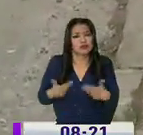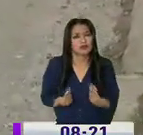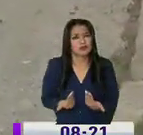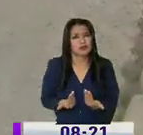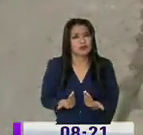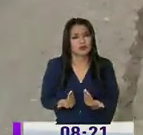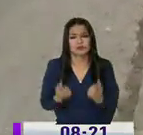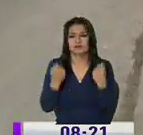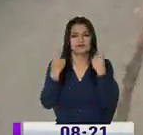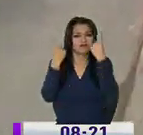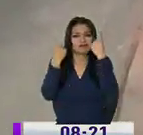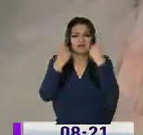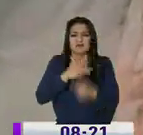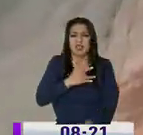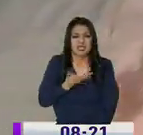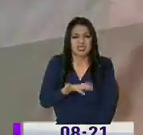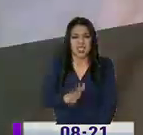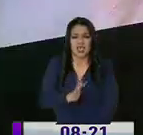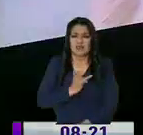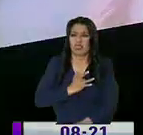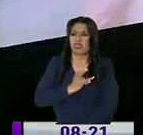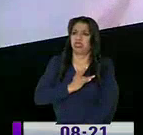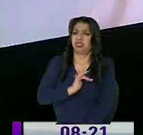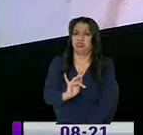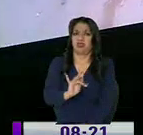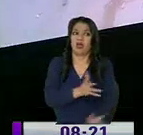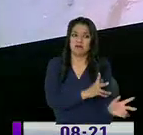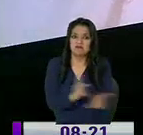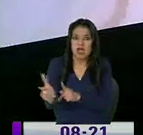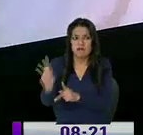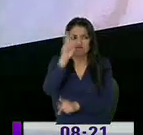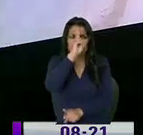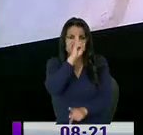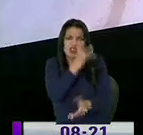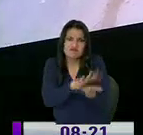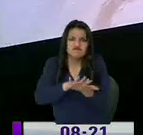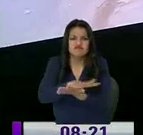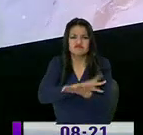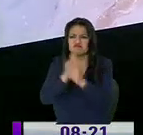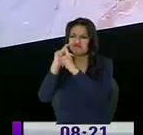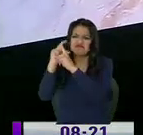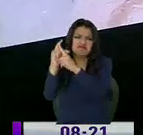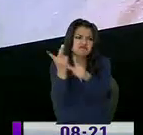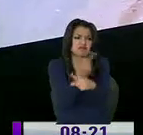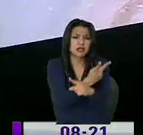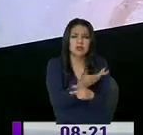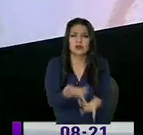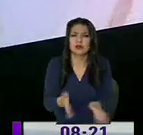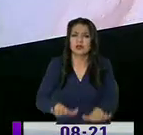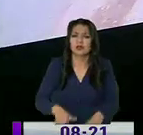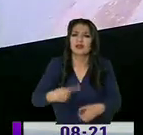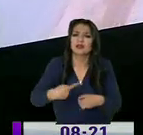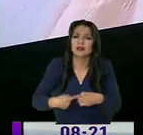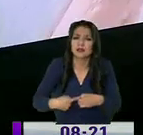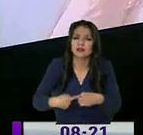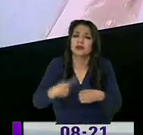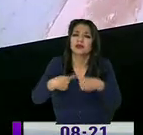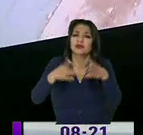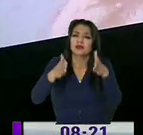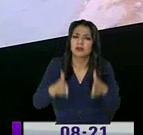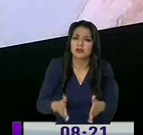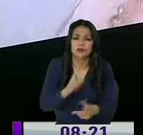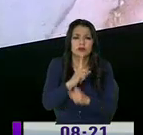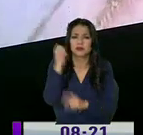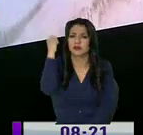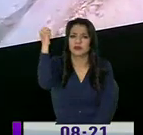realmente la indolencia, la premeditación, la grosería que nos han dado a nosotros los quiteños, no hay derecho